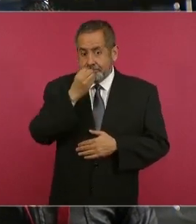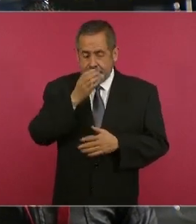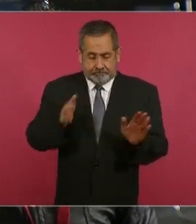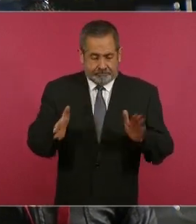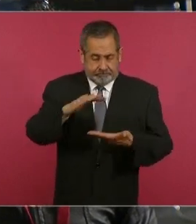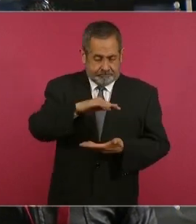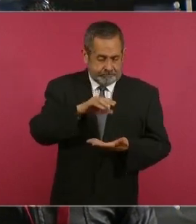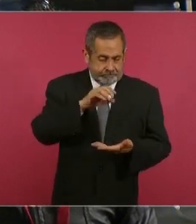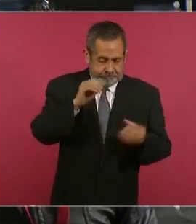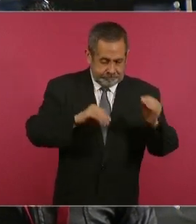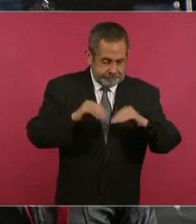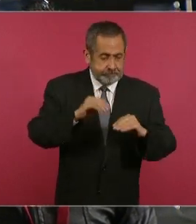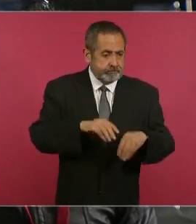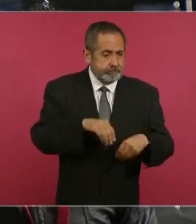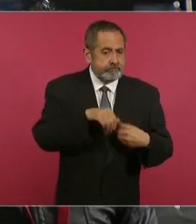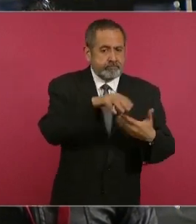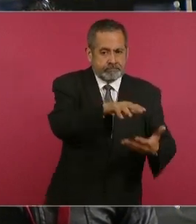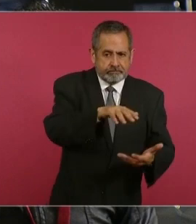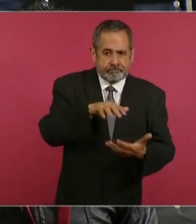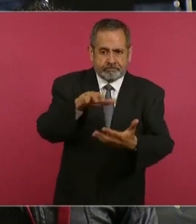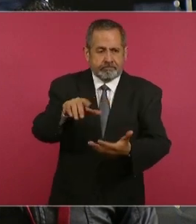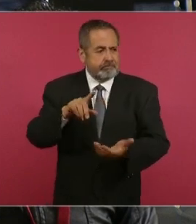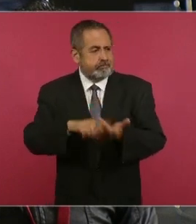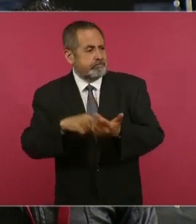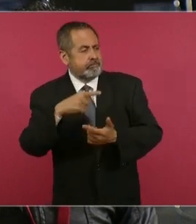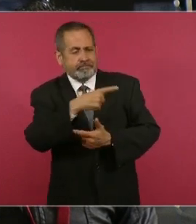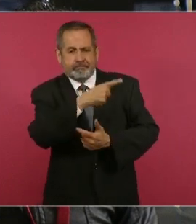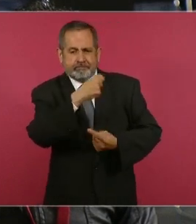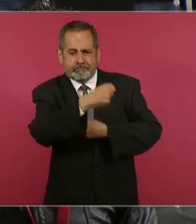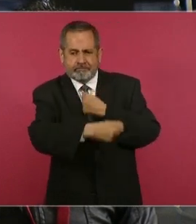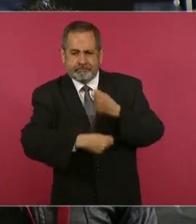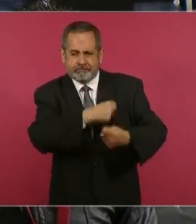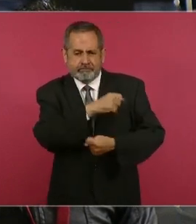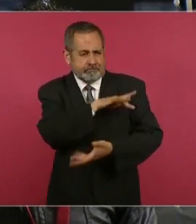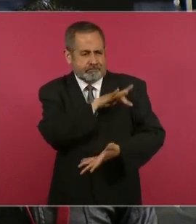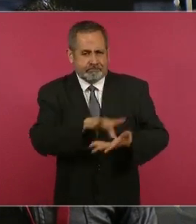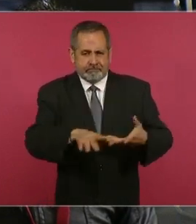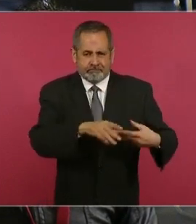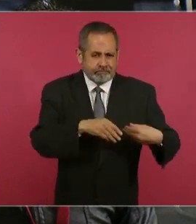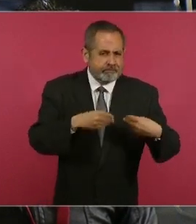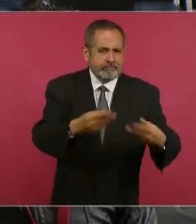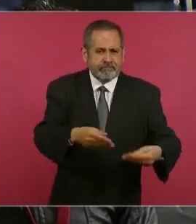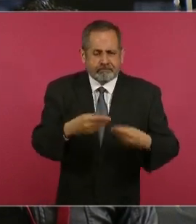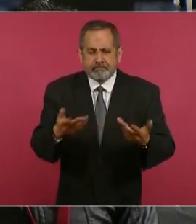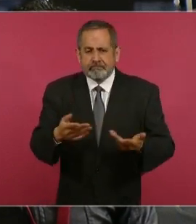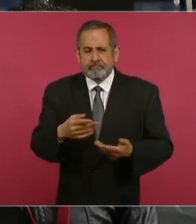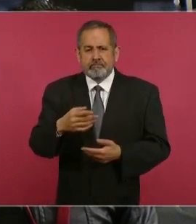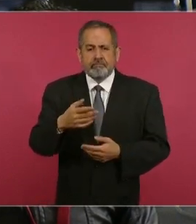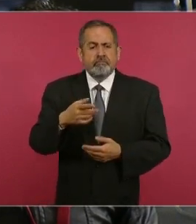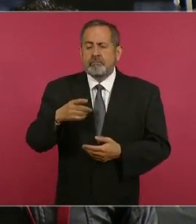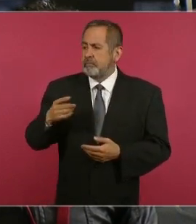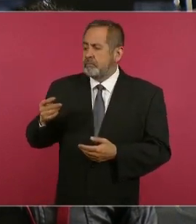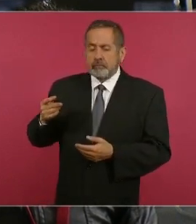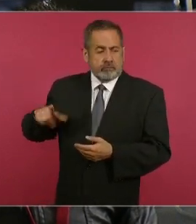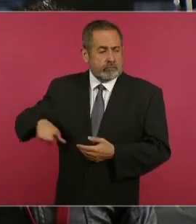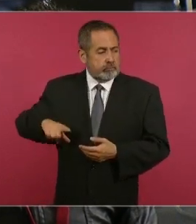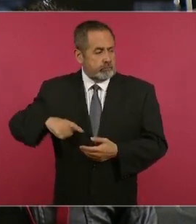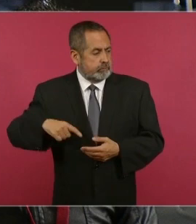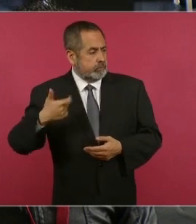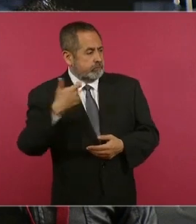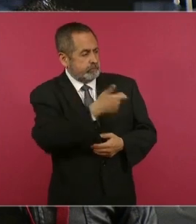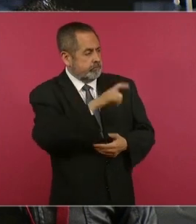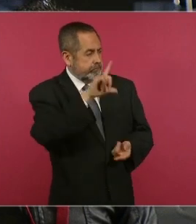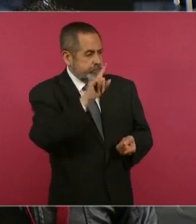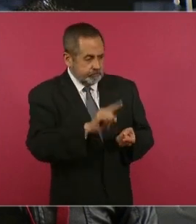van a participar algunas grandes cadenas. ¿En qué va a consistir el apoyo de estas cadenas? Si van a darle precio al gobierno más bajo para